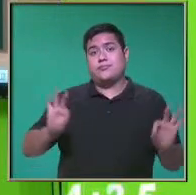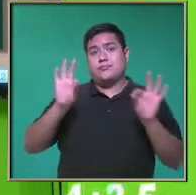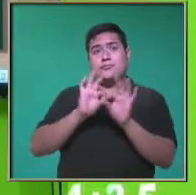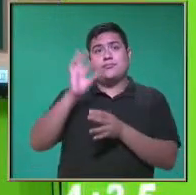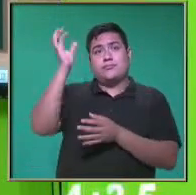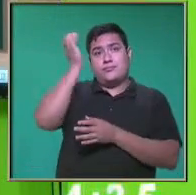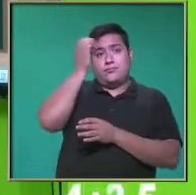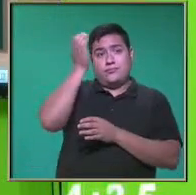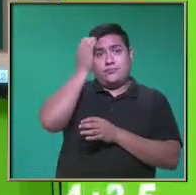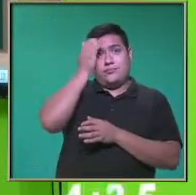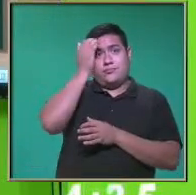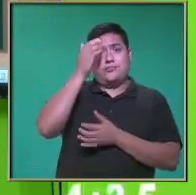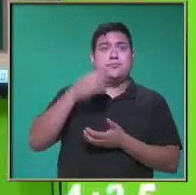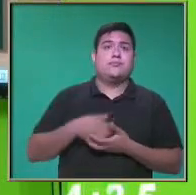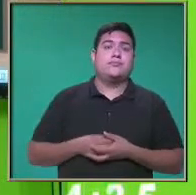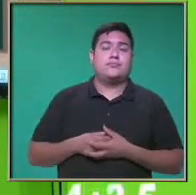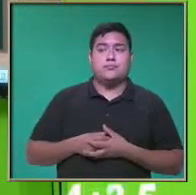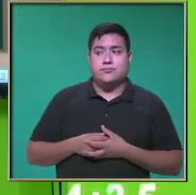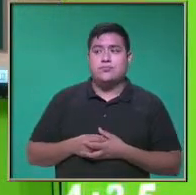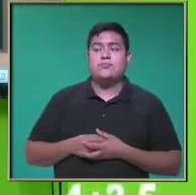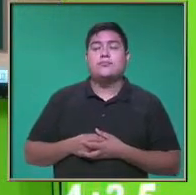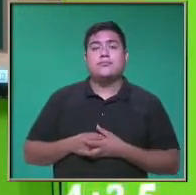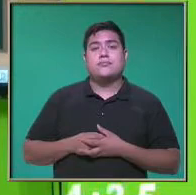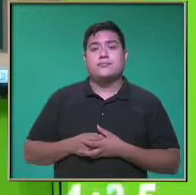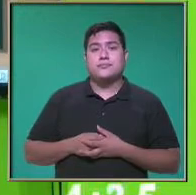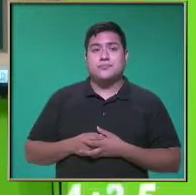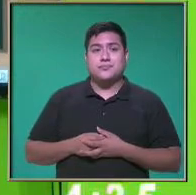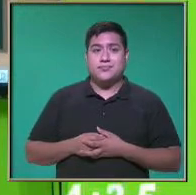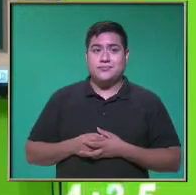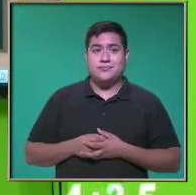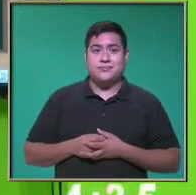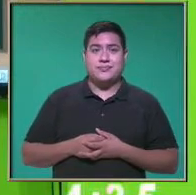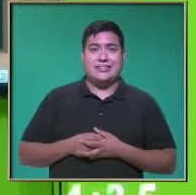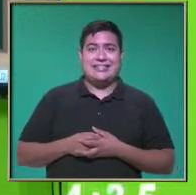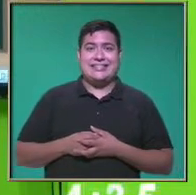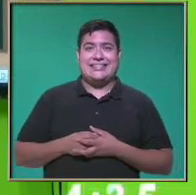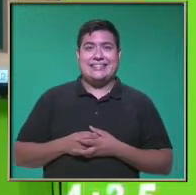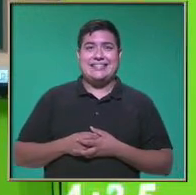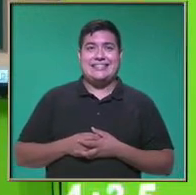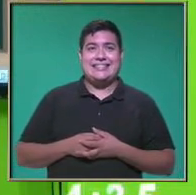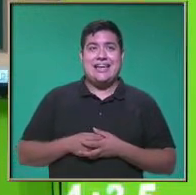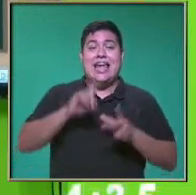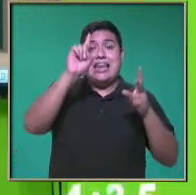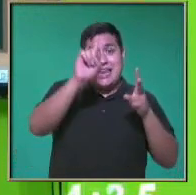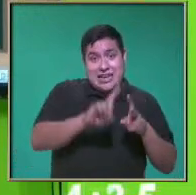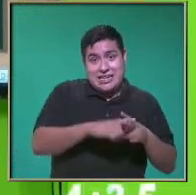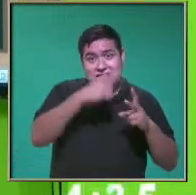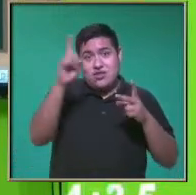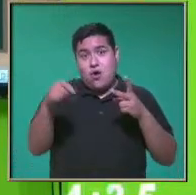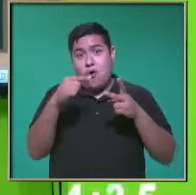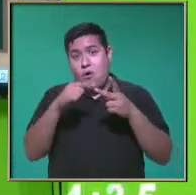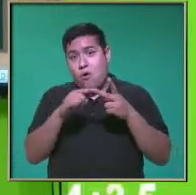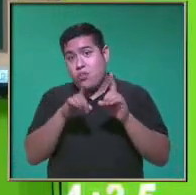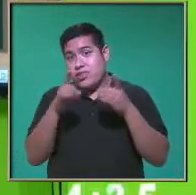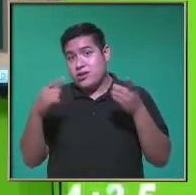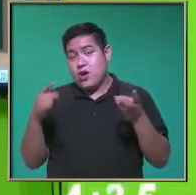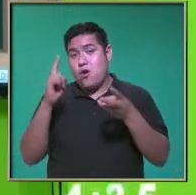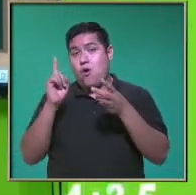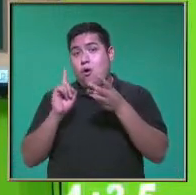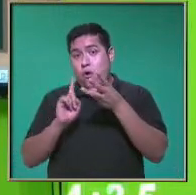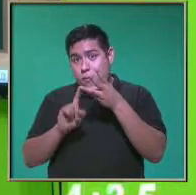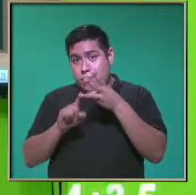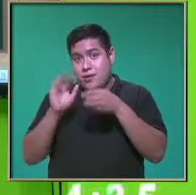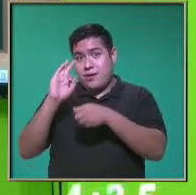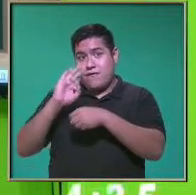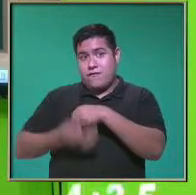donde ocurre, pero además, las partes principales en las que se divide la historia. The beginning, the middle, and the end. Tenemos el